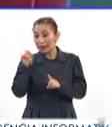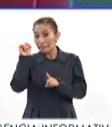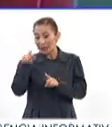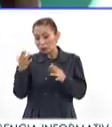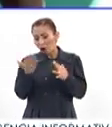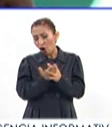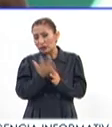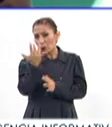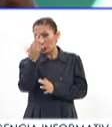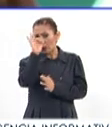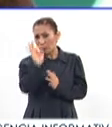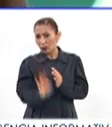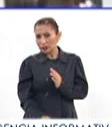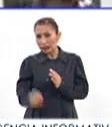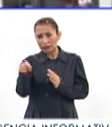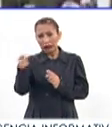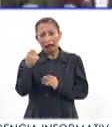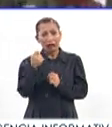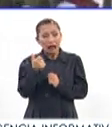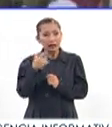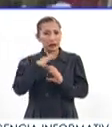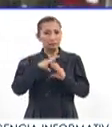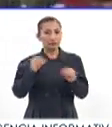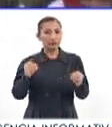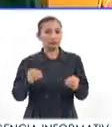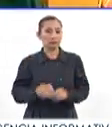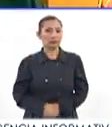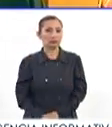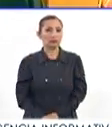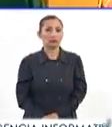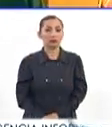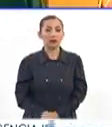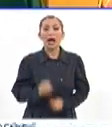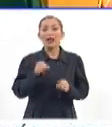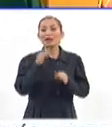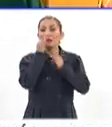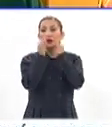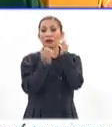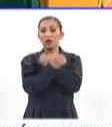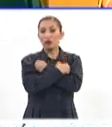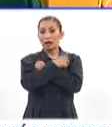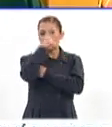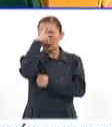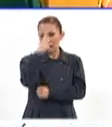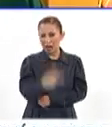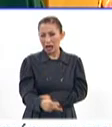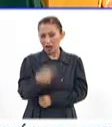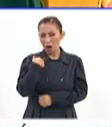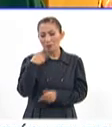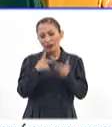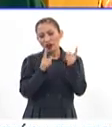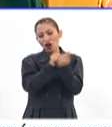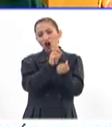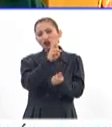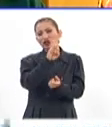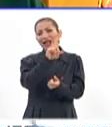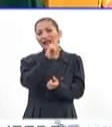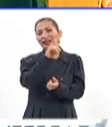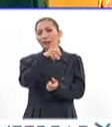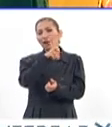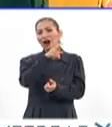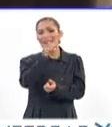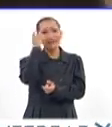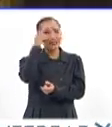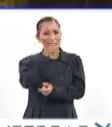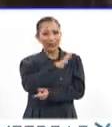cuales casi el 50% están en peligro de desaparecer. La Agencia Informativa de Educación de México conversó con Rosalinda Morales,